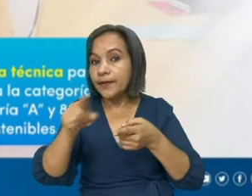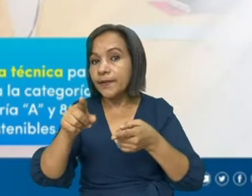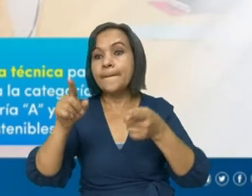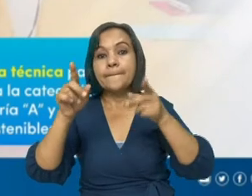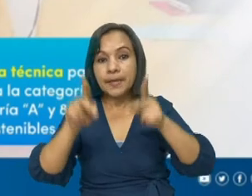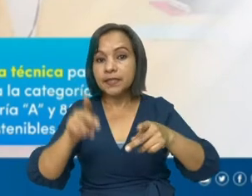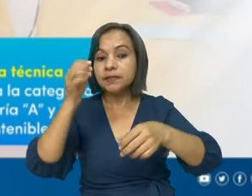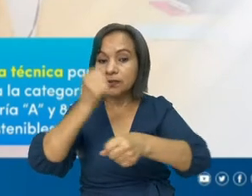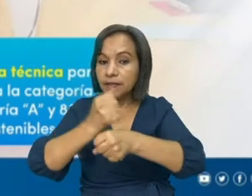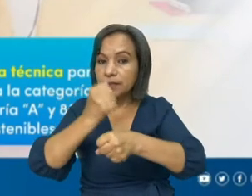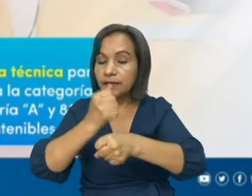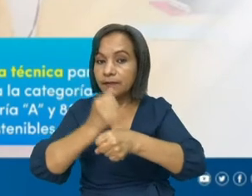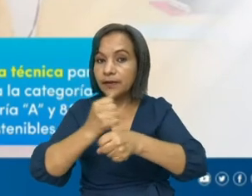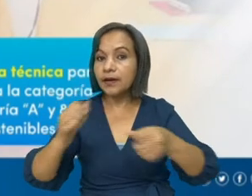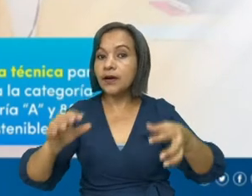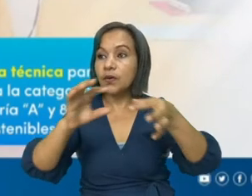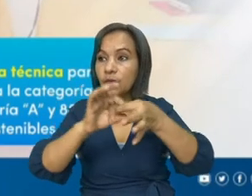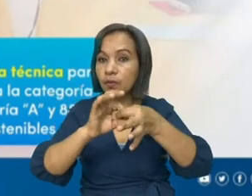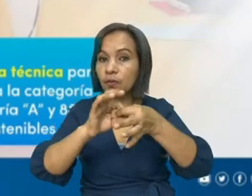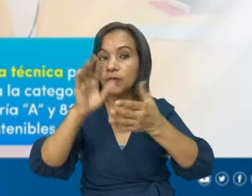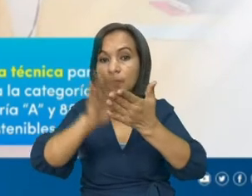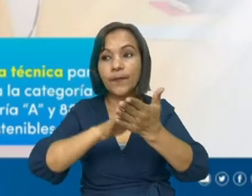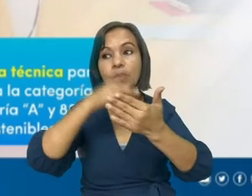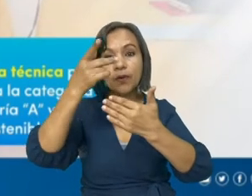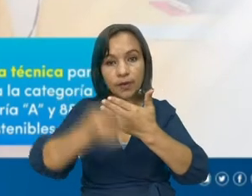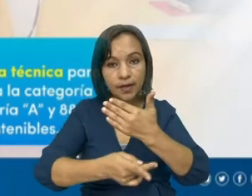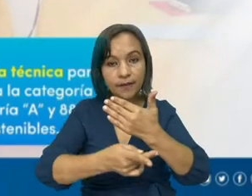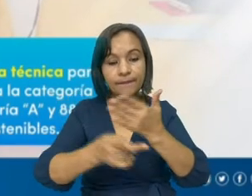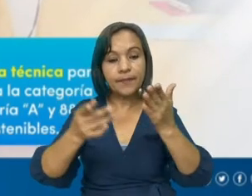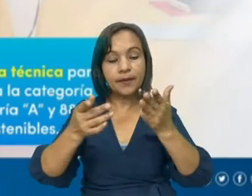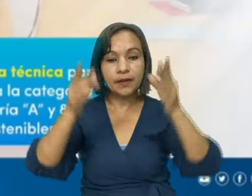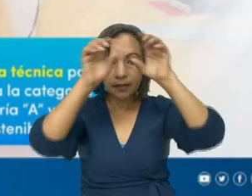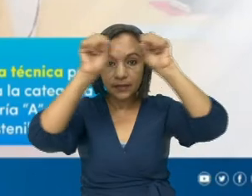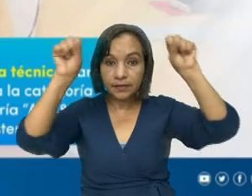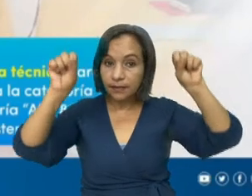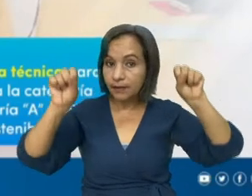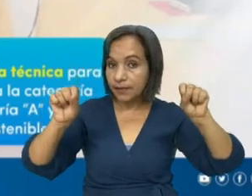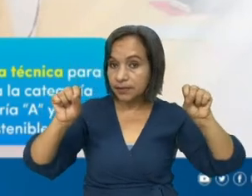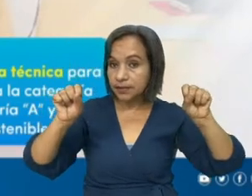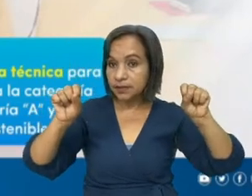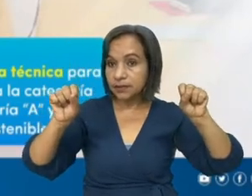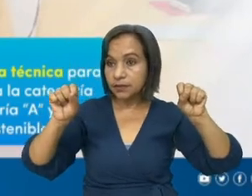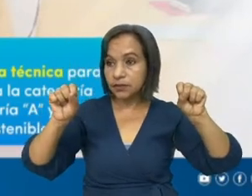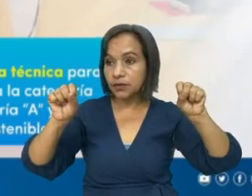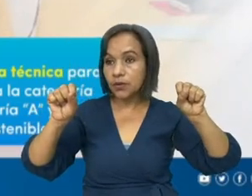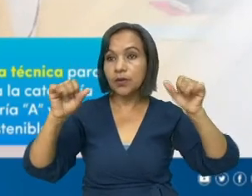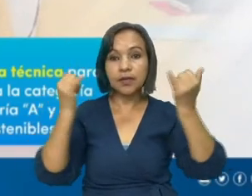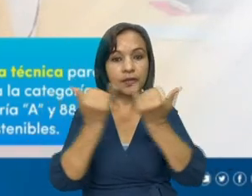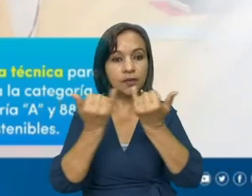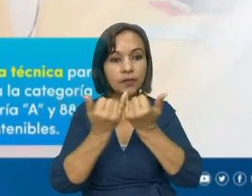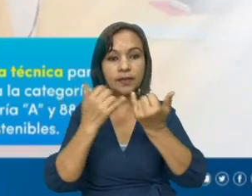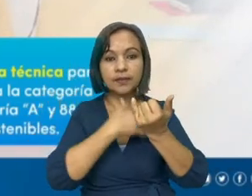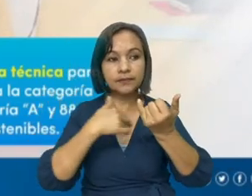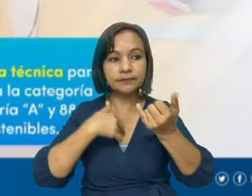técnicos están insertos, pues, en este programa de capacitación. Y además vamos